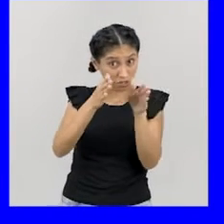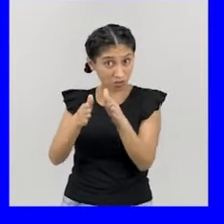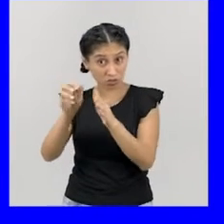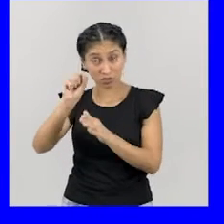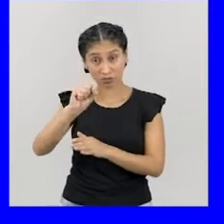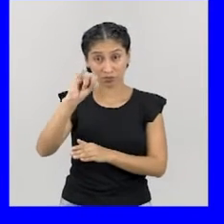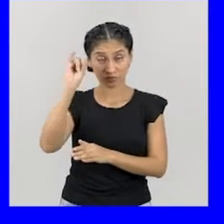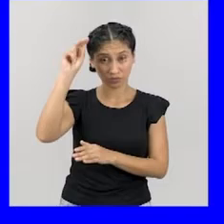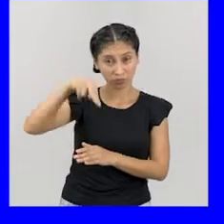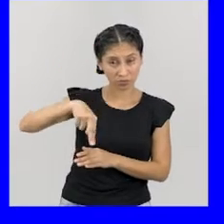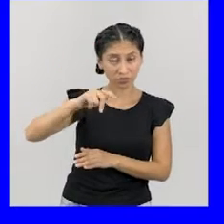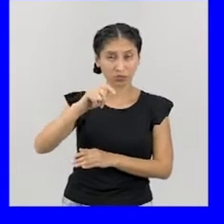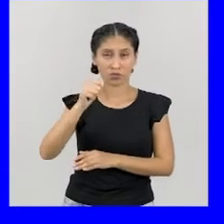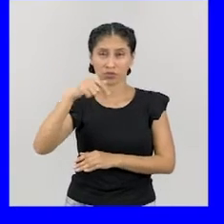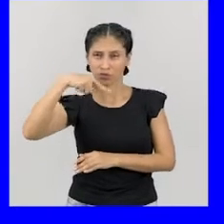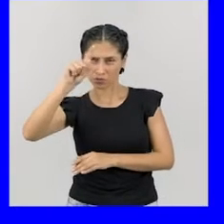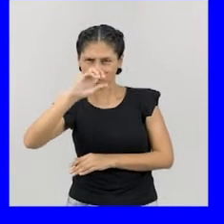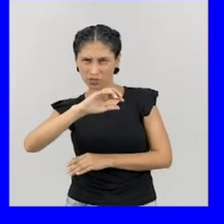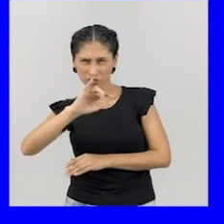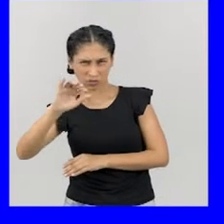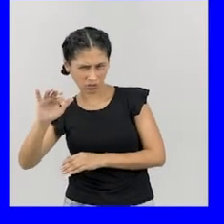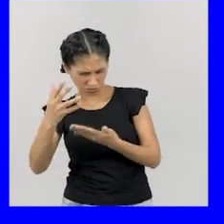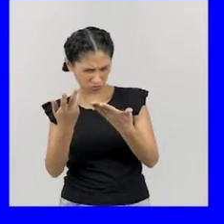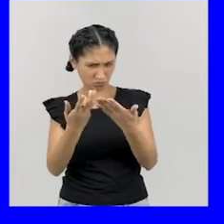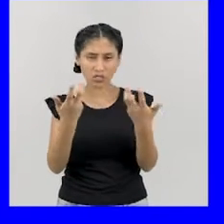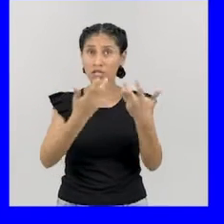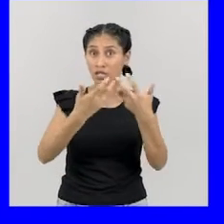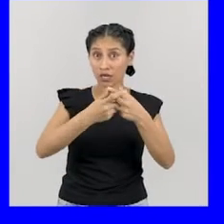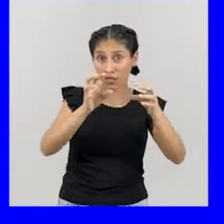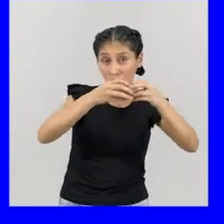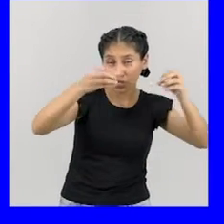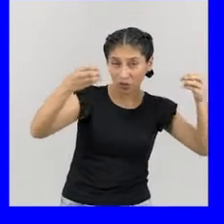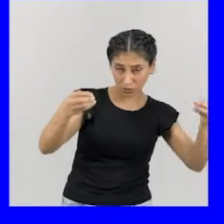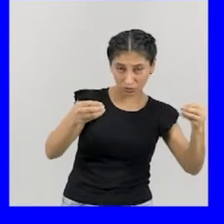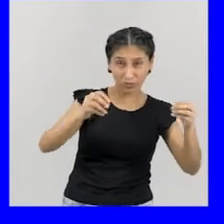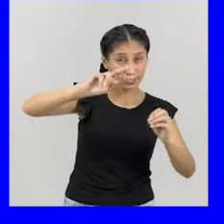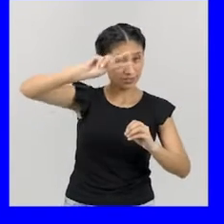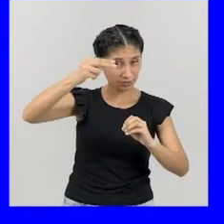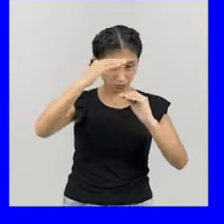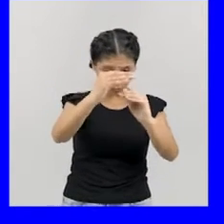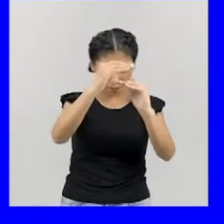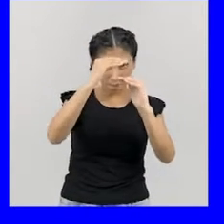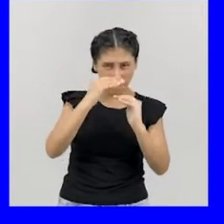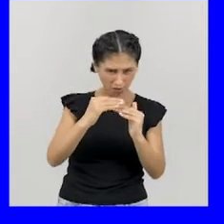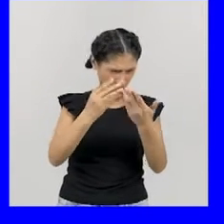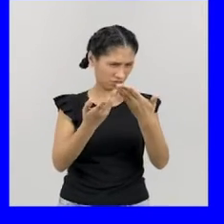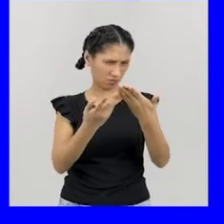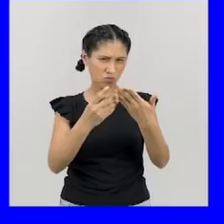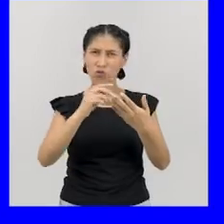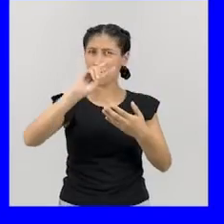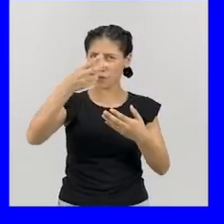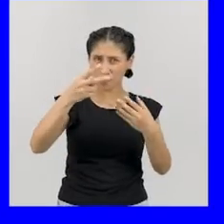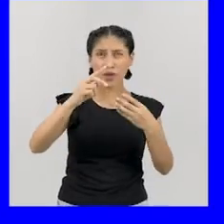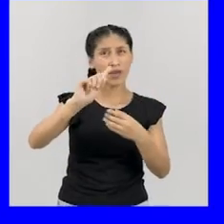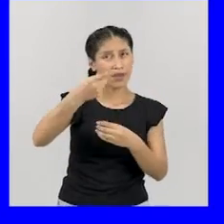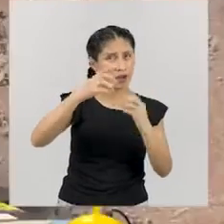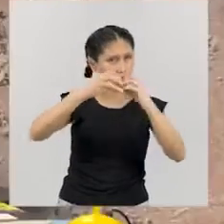sintáctico, pues, en ocasiones, se redactan oraciones en las que la segunda parte no acompaña a la